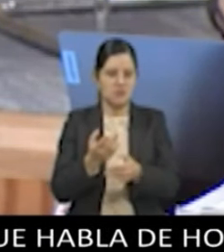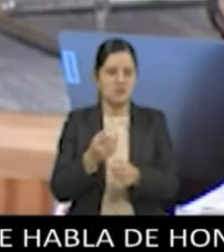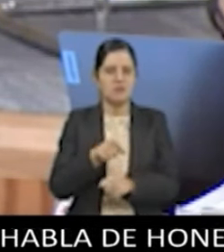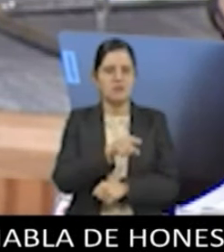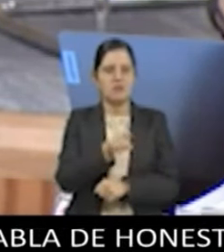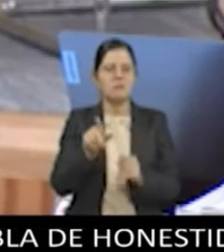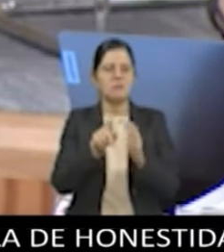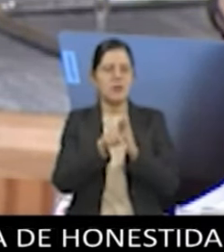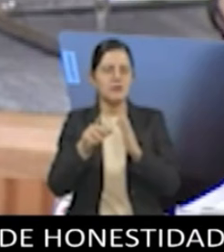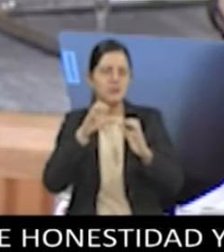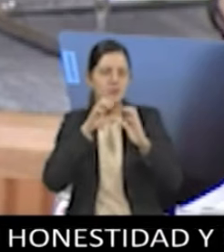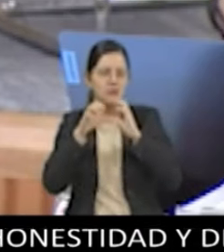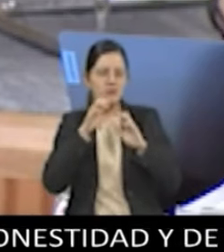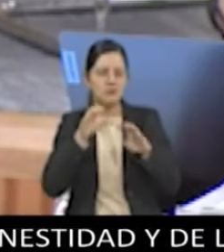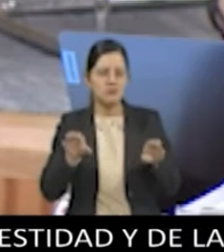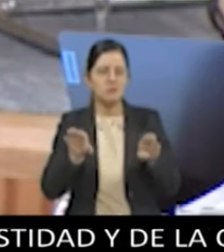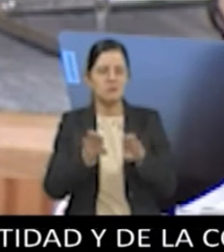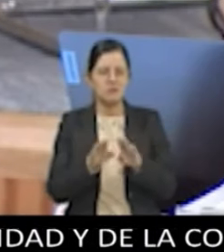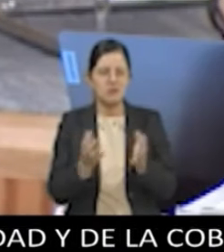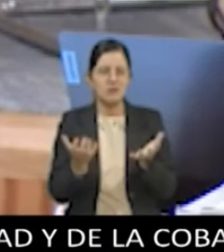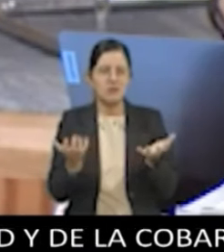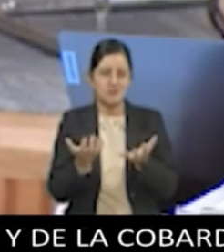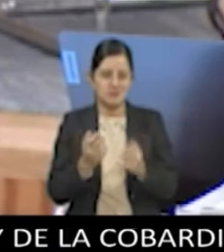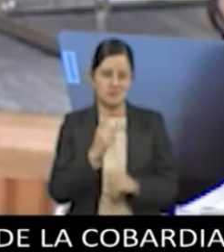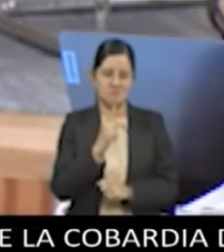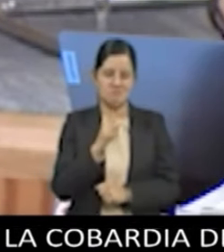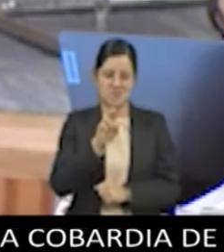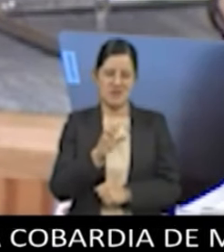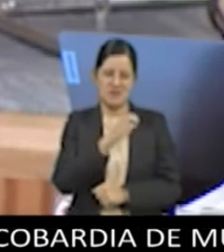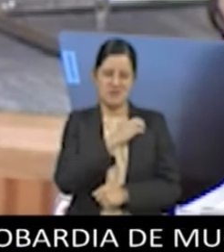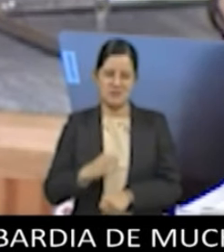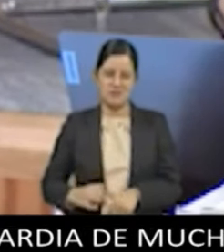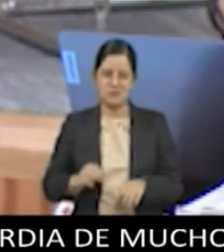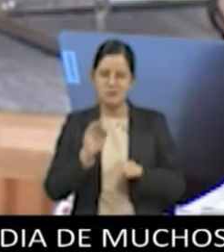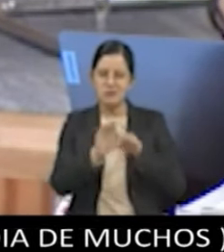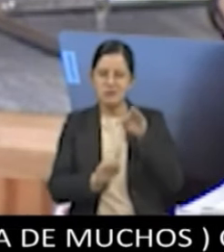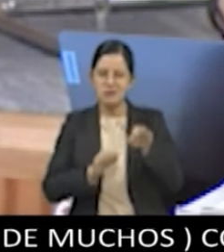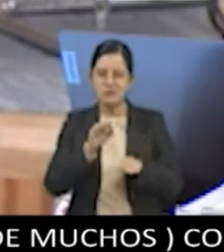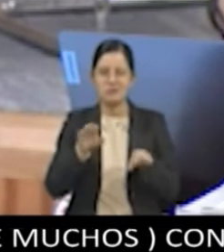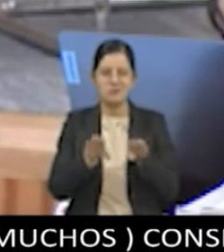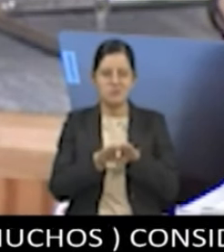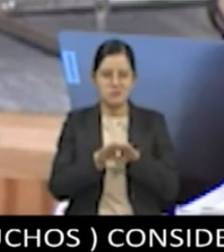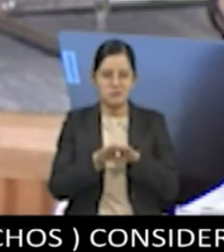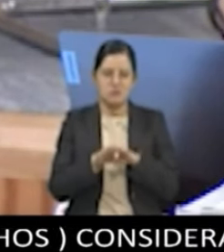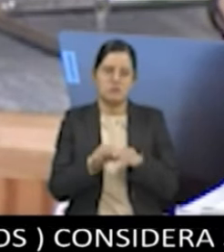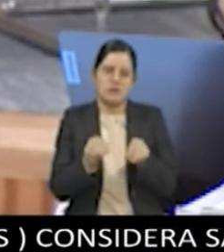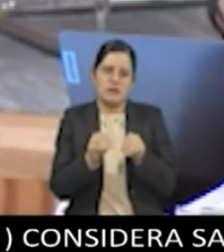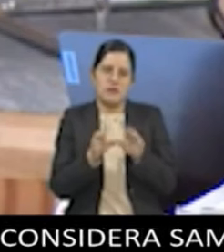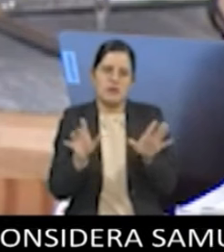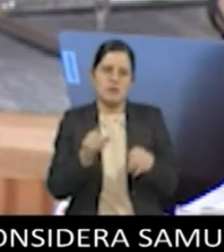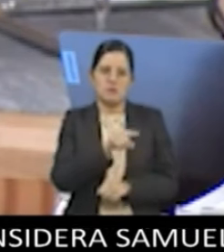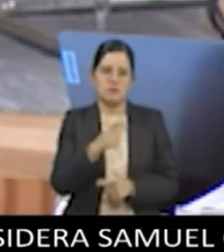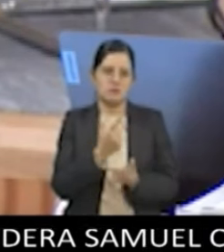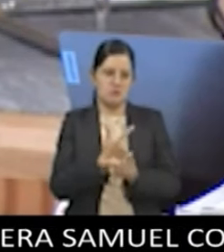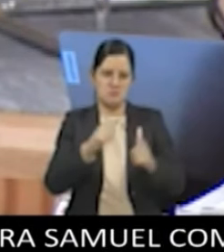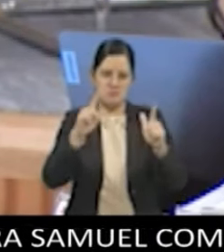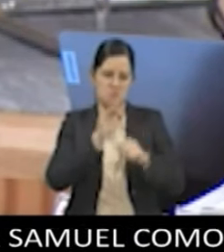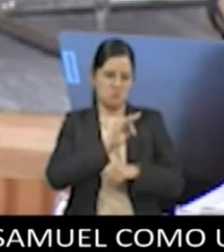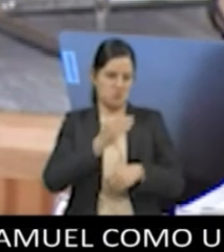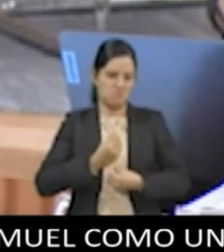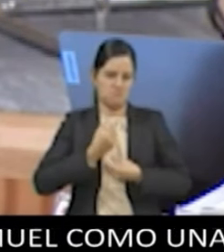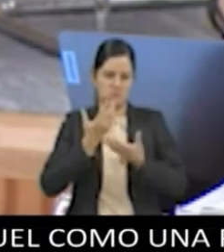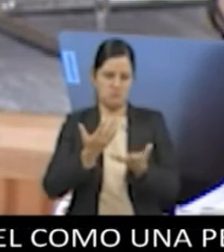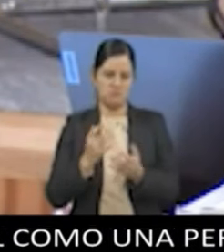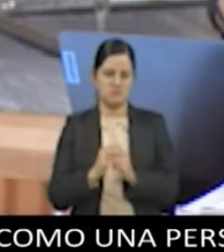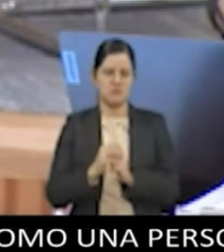son los perfiles más adecuados para ocupar las titulares de las direcciones y unidades del INE. Y pues también